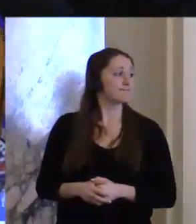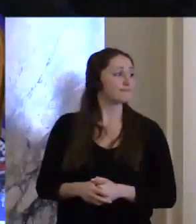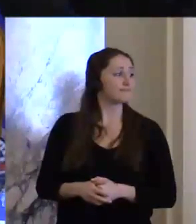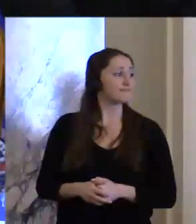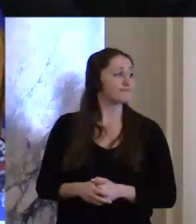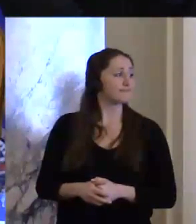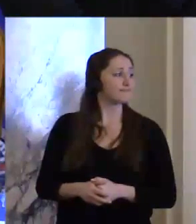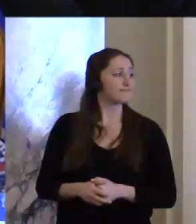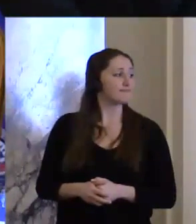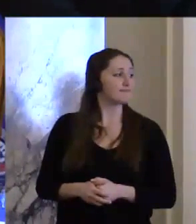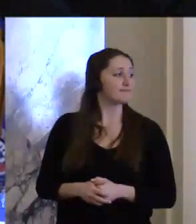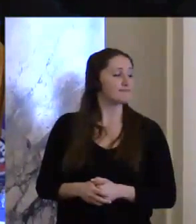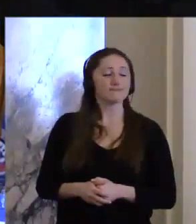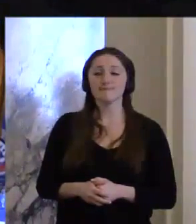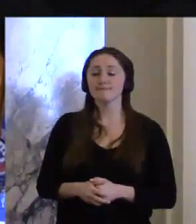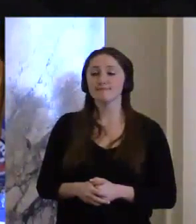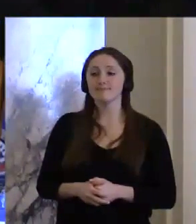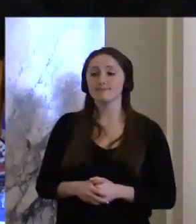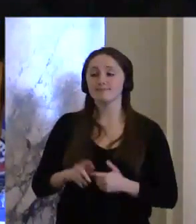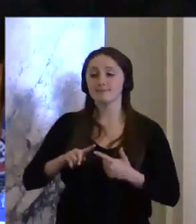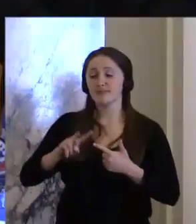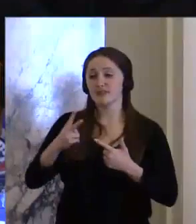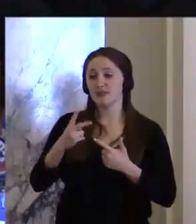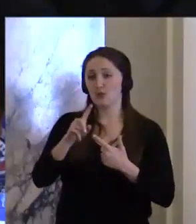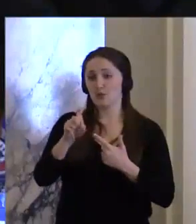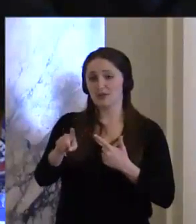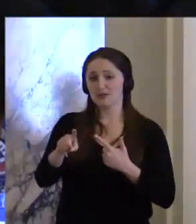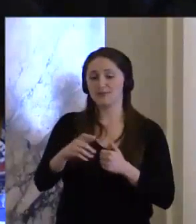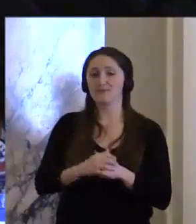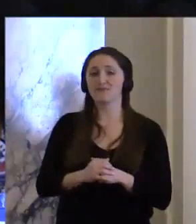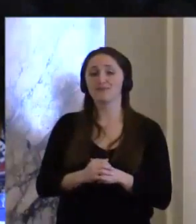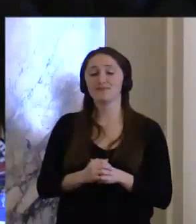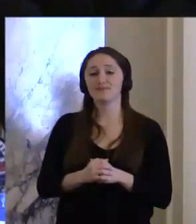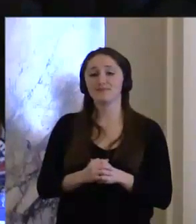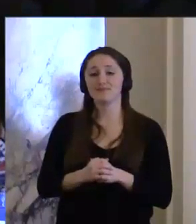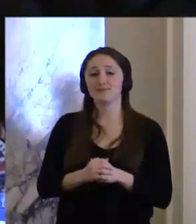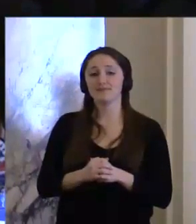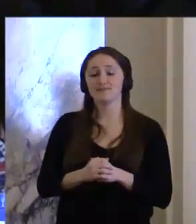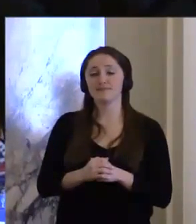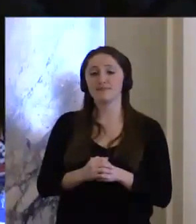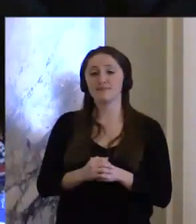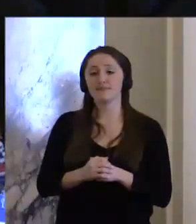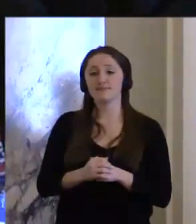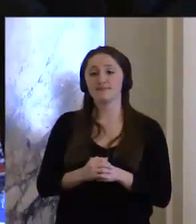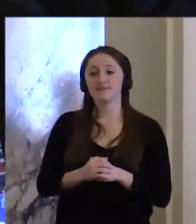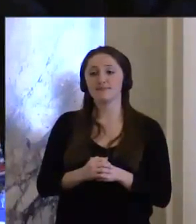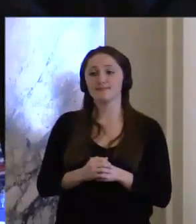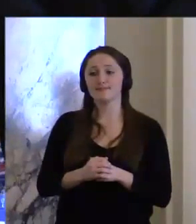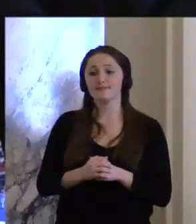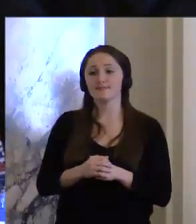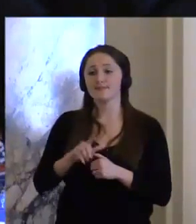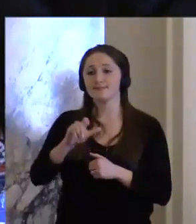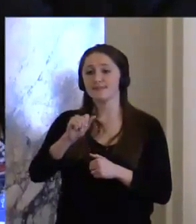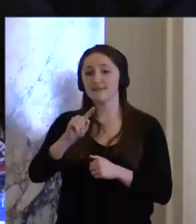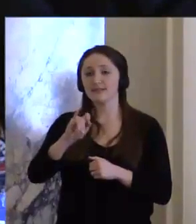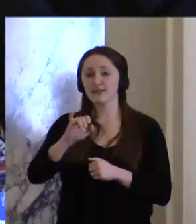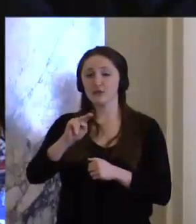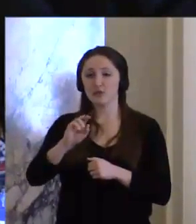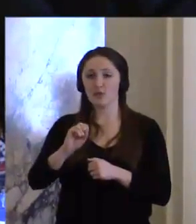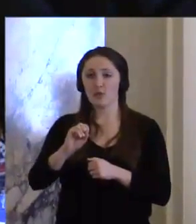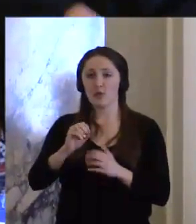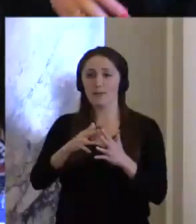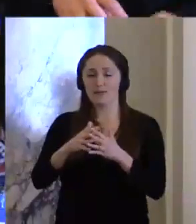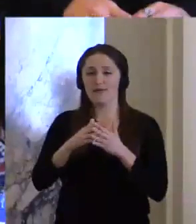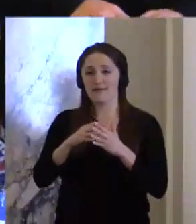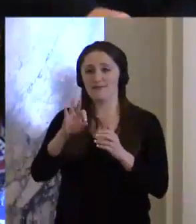De la Fundación Latinoamericanos Unidos, Estados Unidos. ¿Cómo la OEA trabaja con